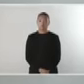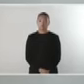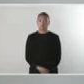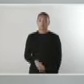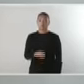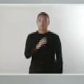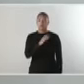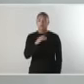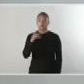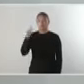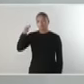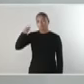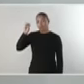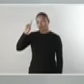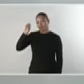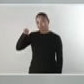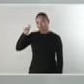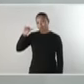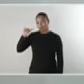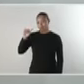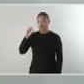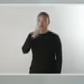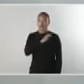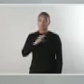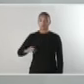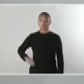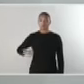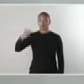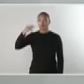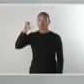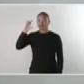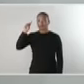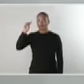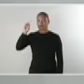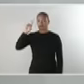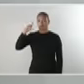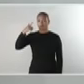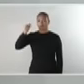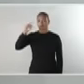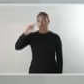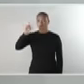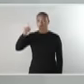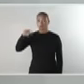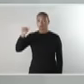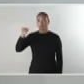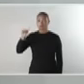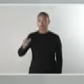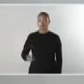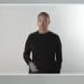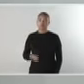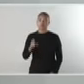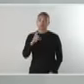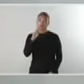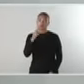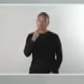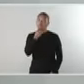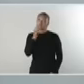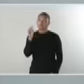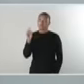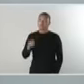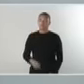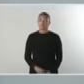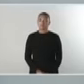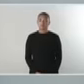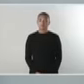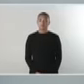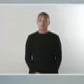por el partido Morena el candidato Héctor Martín Garza González candidato dos minutos treinta segundos